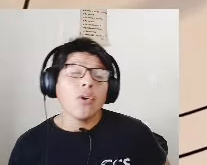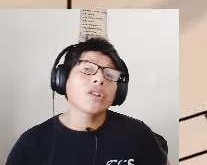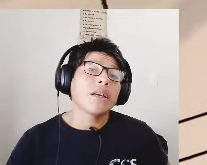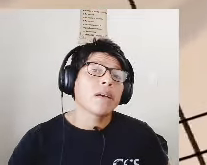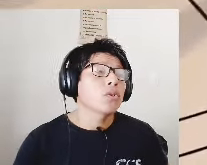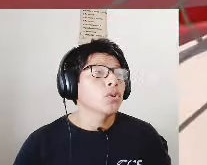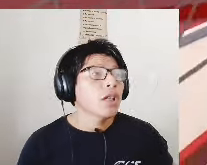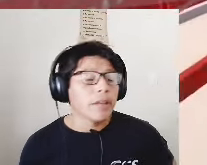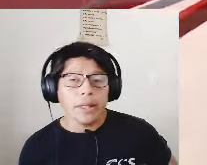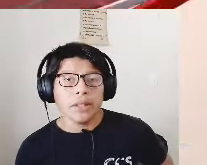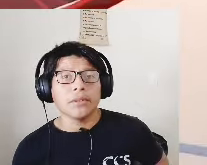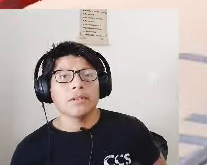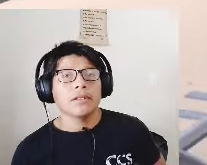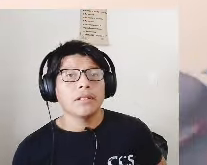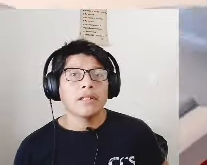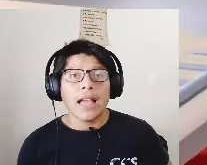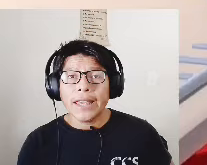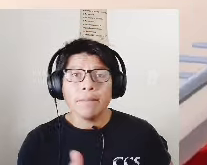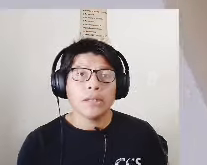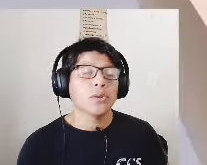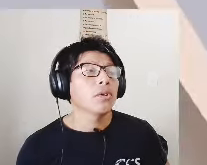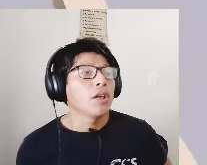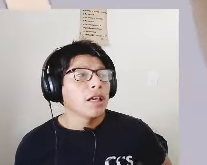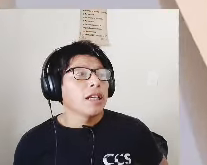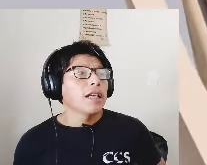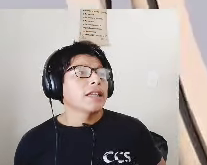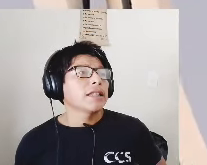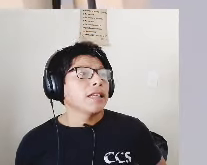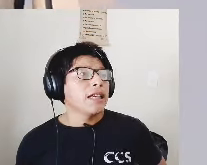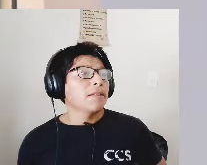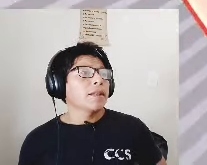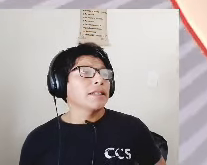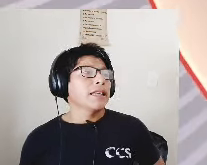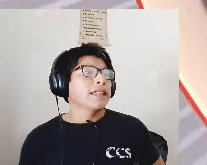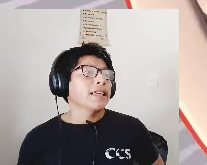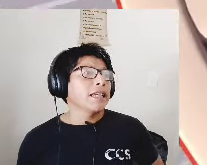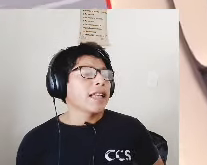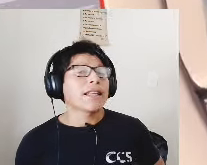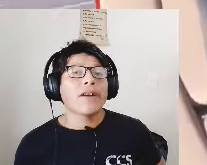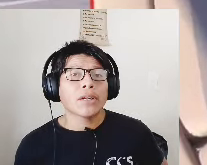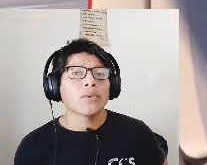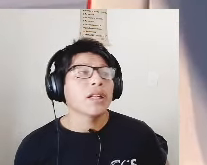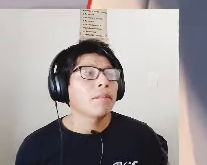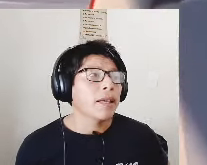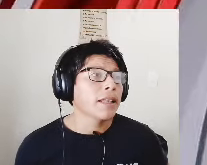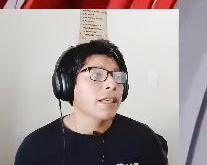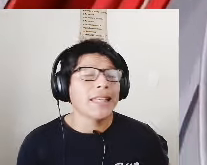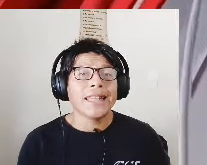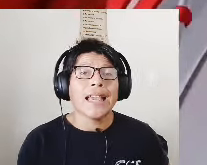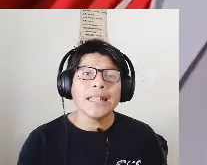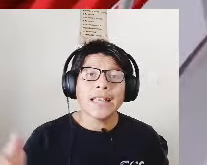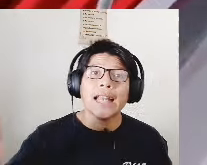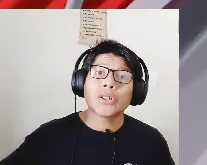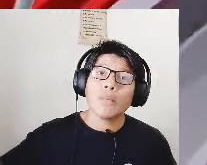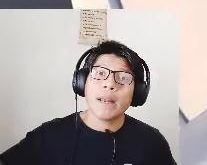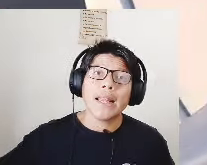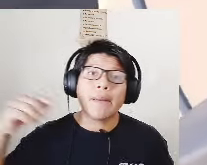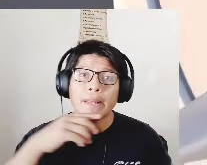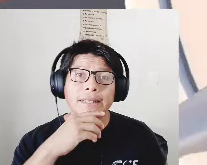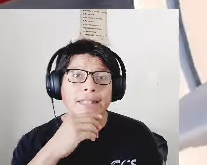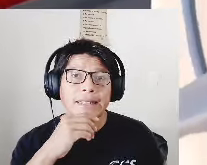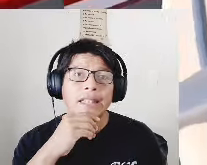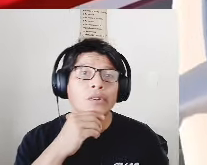Federal, hoy llamado Ciudad de México. Ahí empezó el presidente a trabajar con el PRD y de ahí se lanzó